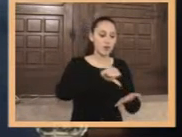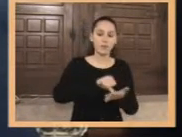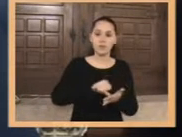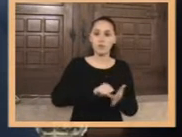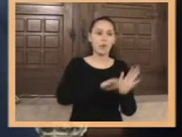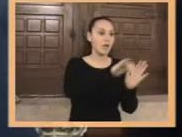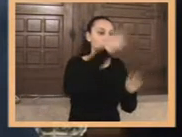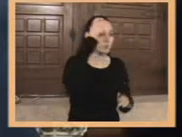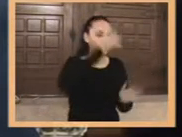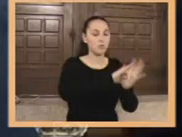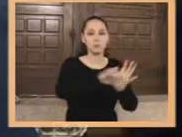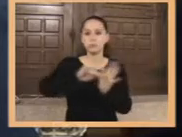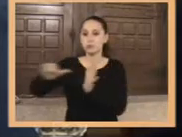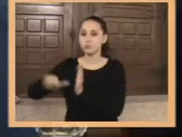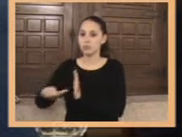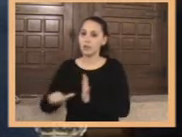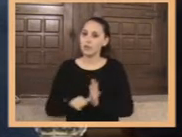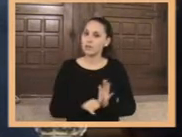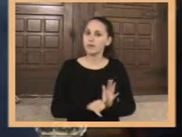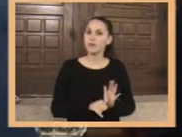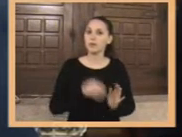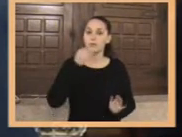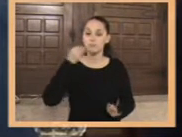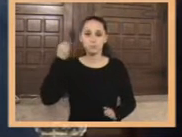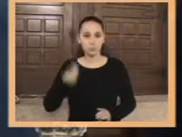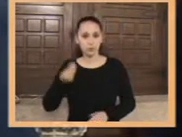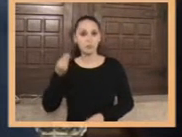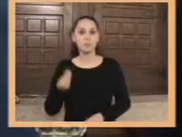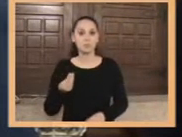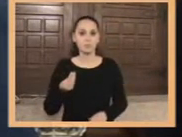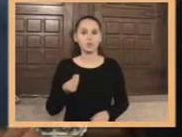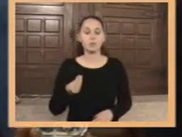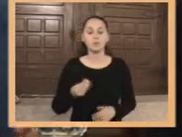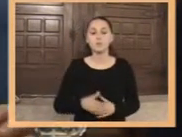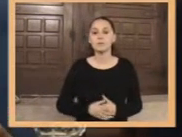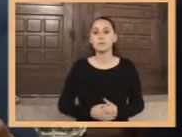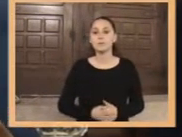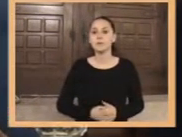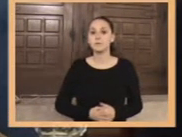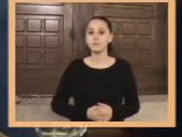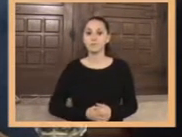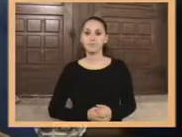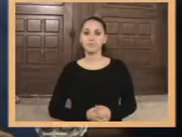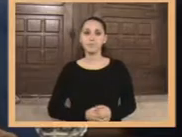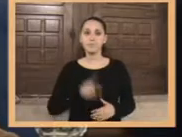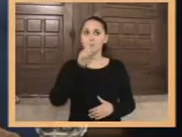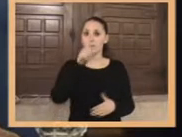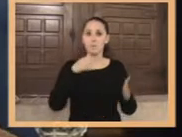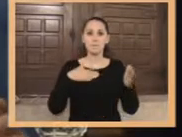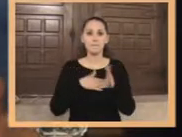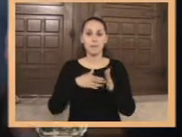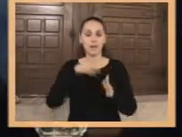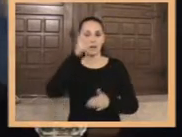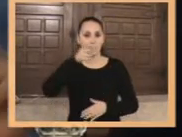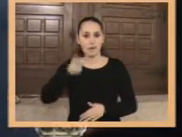por lo tanto, tienen de toda España, además, de todas las comunidades autónomas. He tenido la oportunidad de recibirles a las 1.000 personas aproximadamente, como ponían